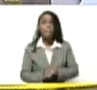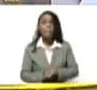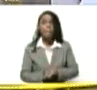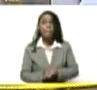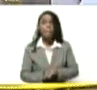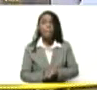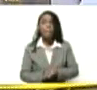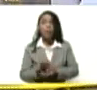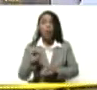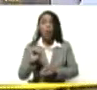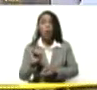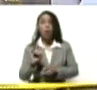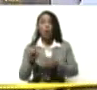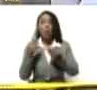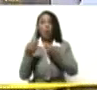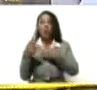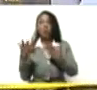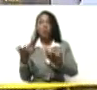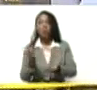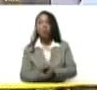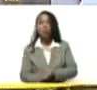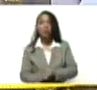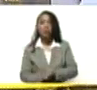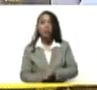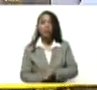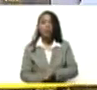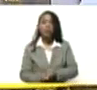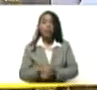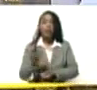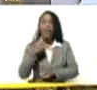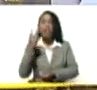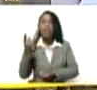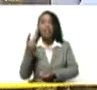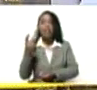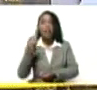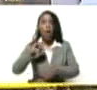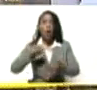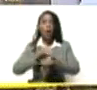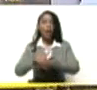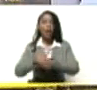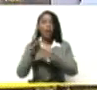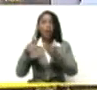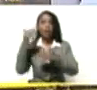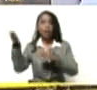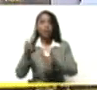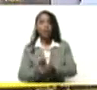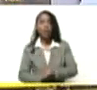Obtenio la cosa. ¿Qué dice Jorge Rodríguez de Nets?